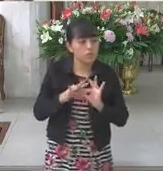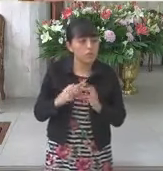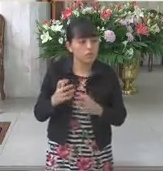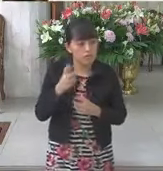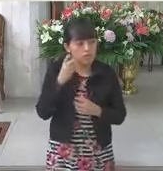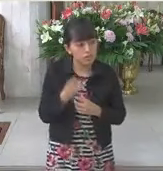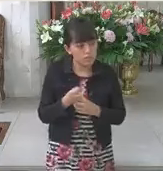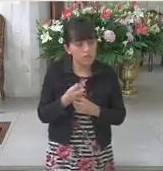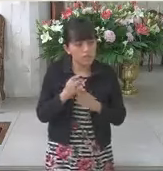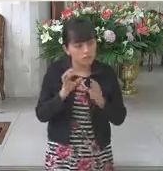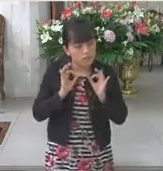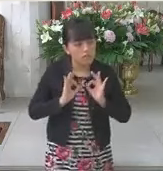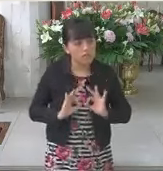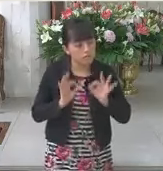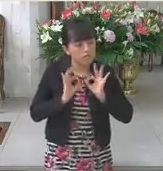Ultra